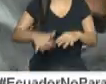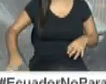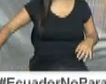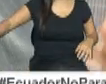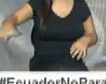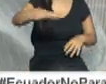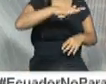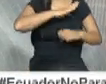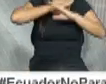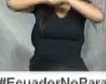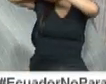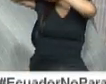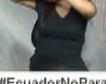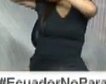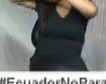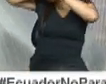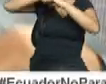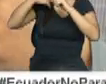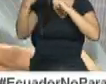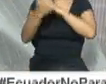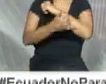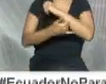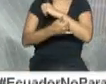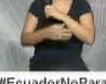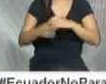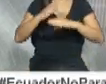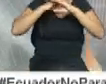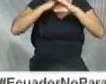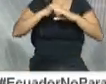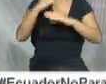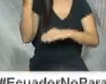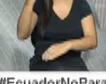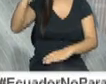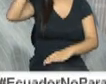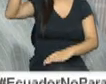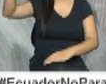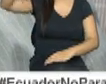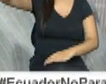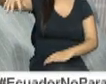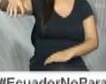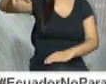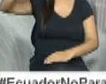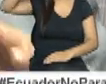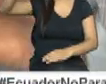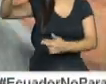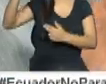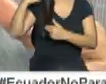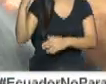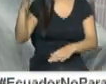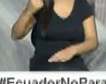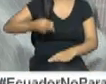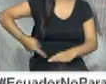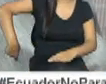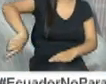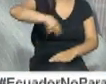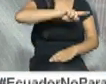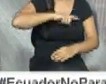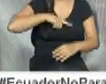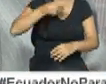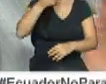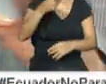a defender su país. Entonces la defensa no se agota en lo militar, eso es una idea importante. Ahora, yo digo, hemos revisado la historia,